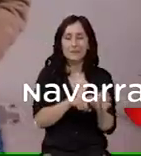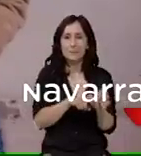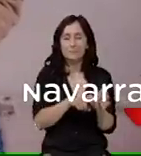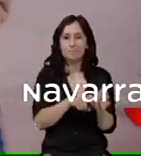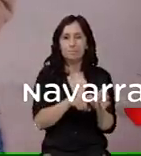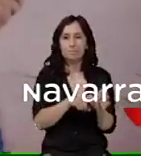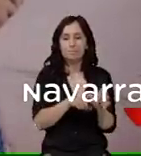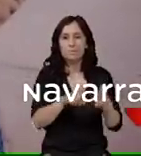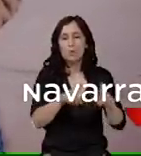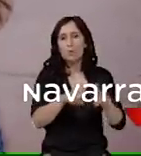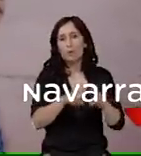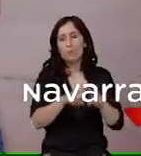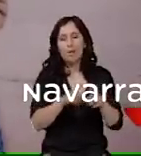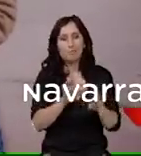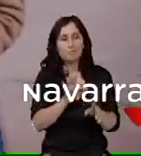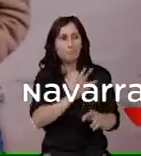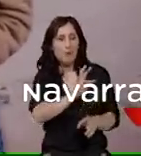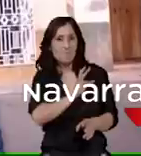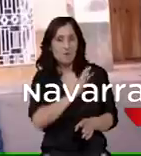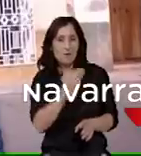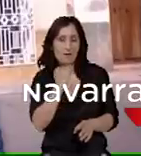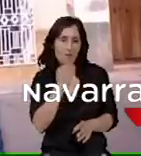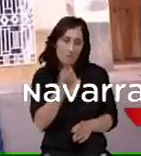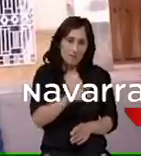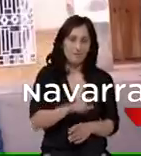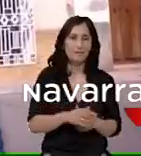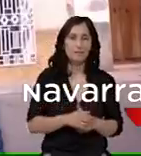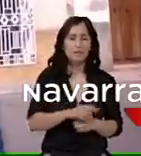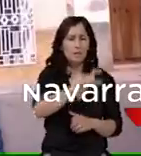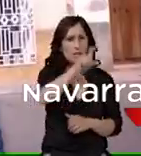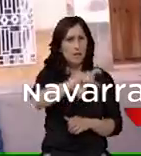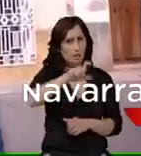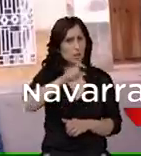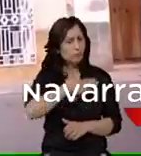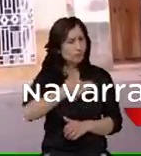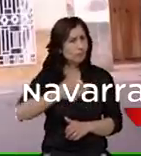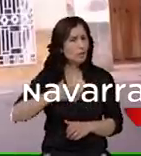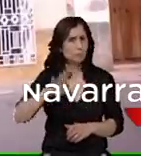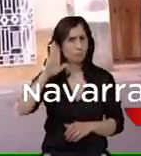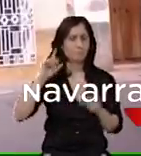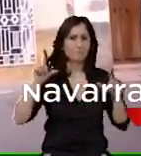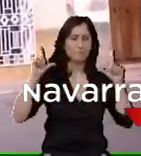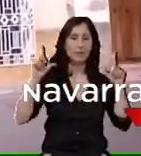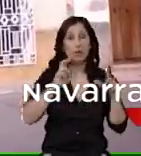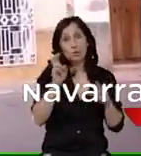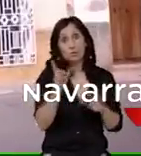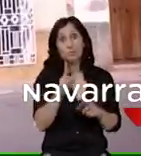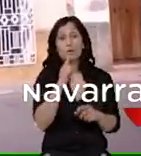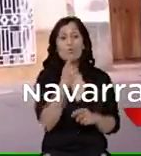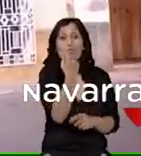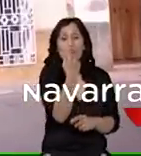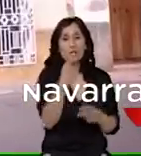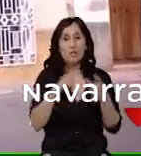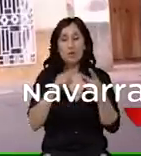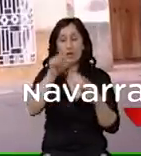Pues es como un mérito, más o menos. Hay gente que quiere serlo, hay otra gente que no. Pero como solo hay uno, romanos hay